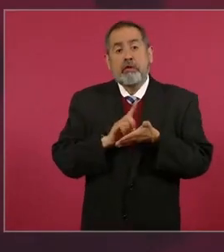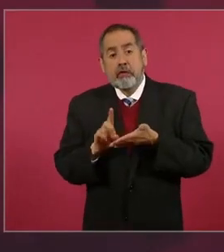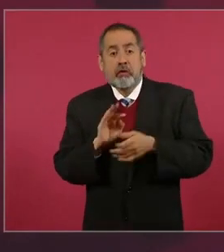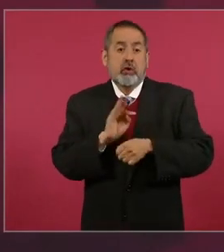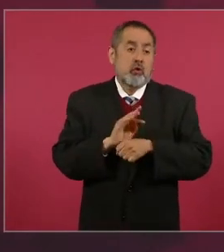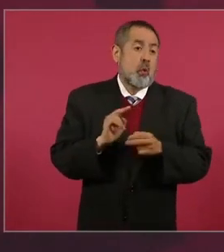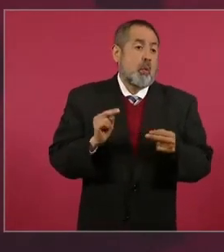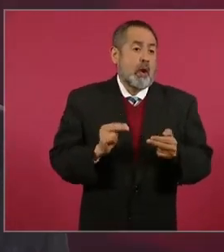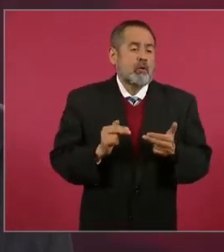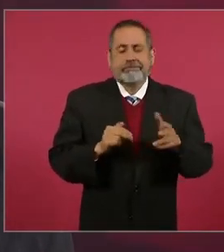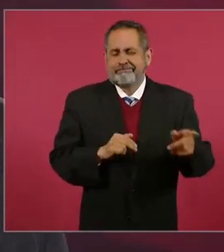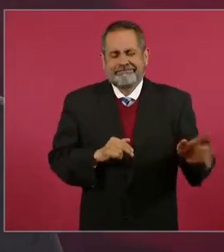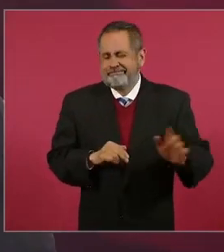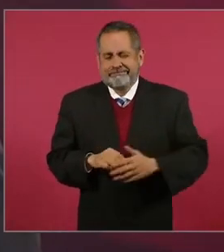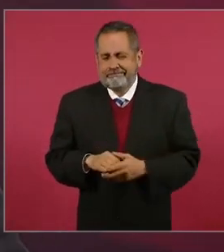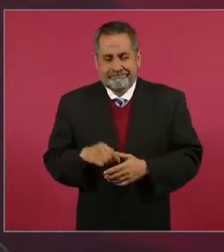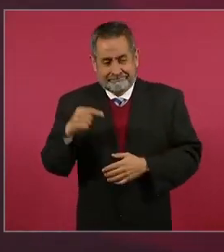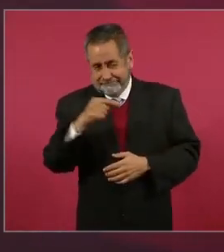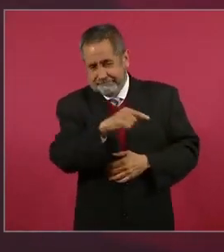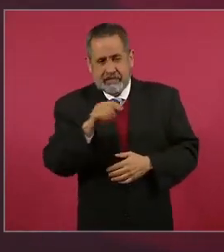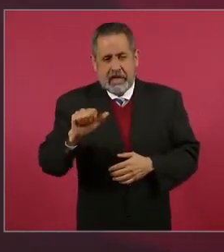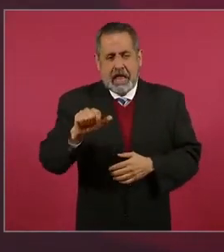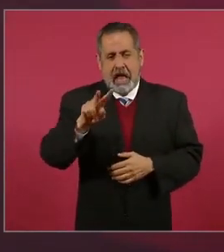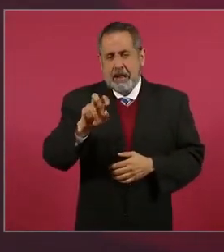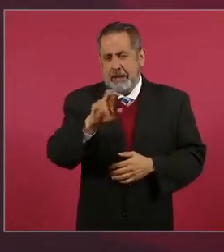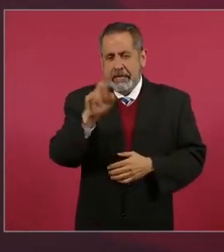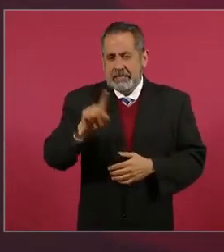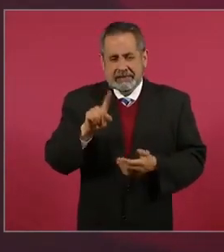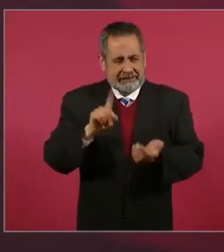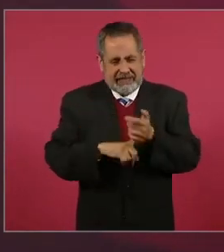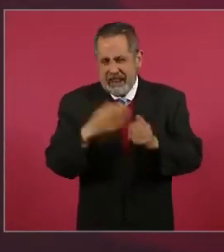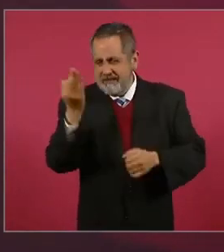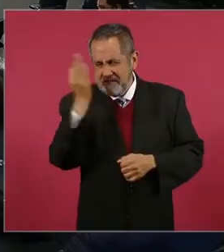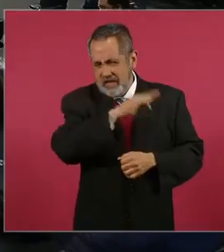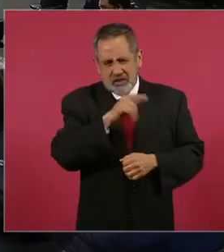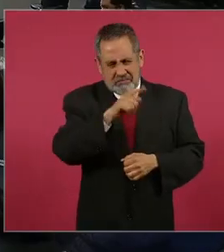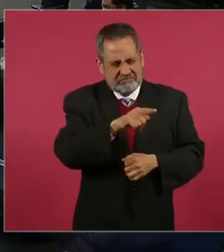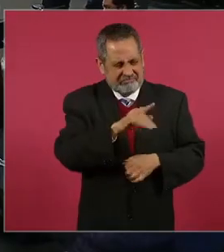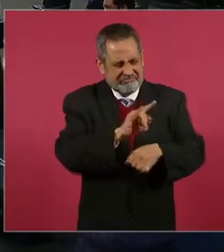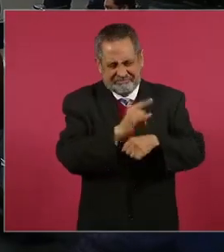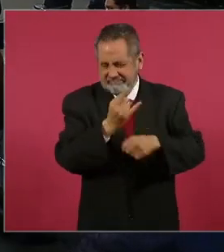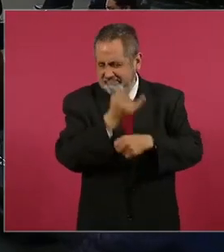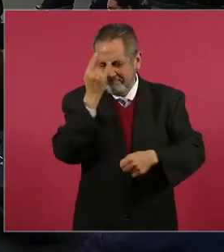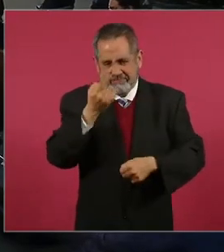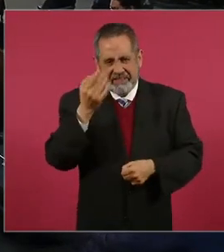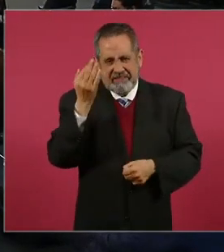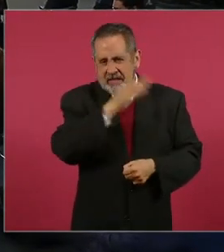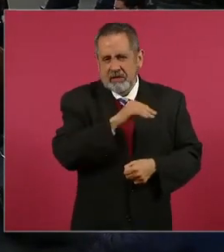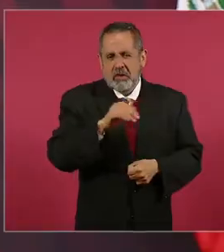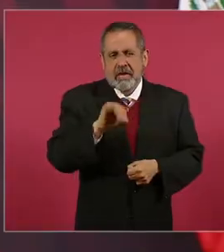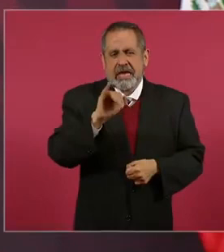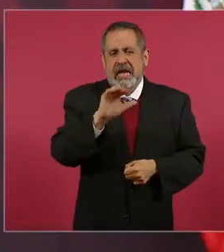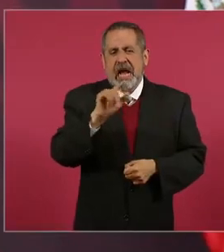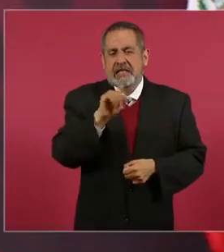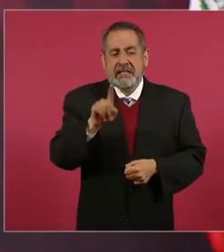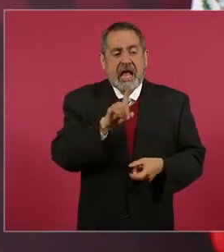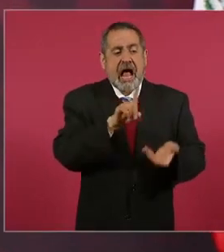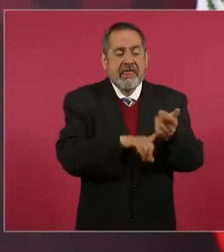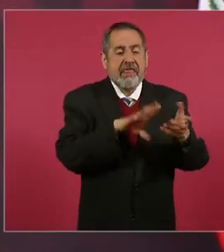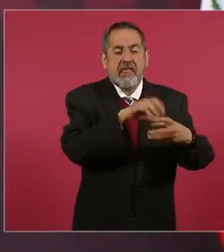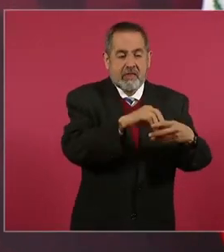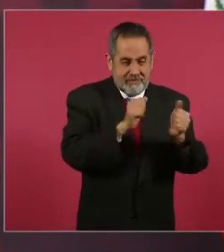humanos. Pero el Álvarez y Casa, que es un falsario, un farsante, está metido en